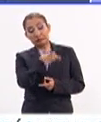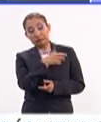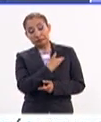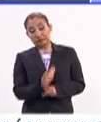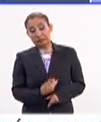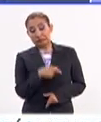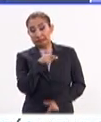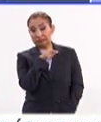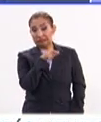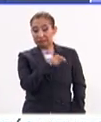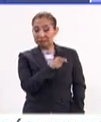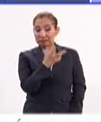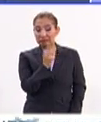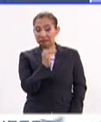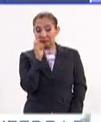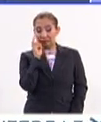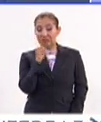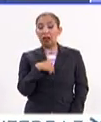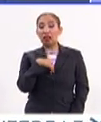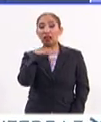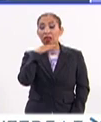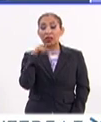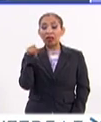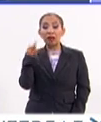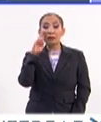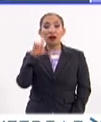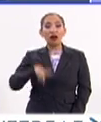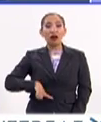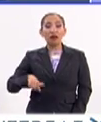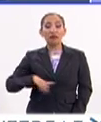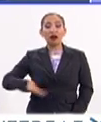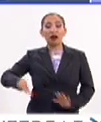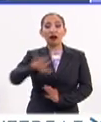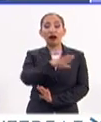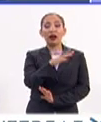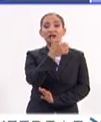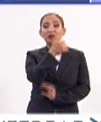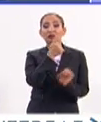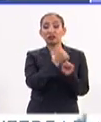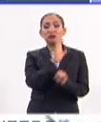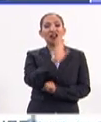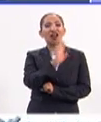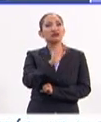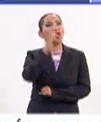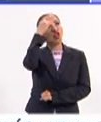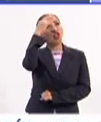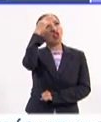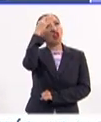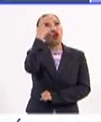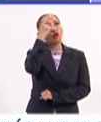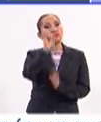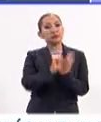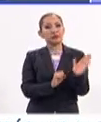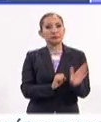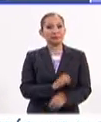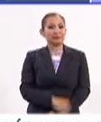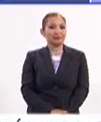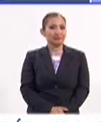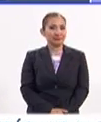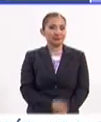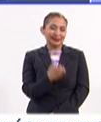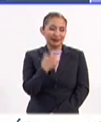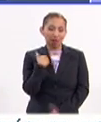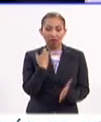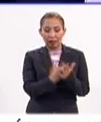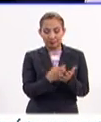presidente Echeverría no se está dando cuenta de que va a gobernar todo un sexenio y parece que nada más está pensando en un semestre. Esa